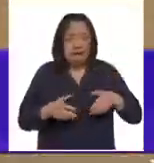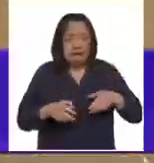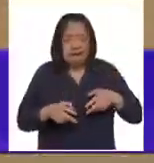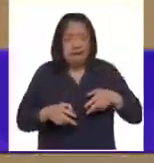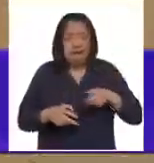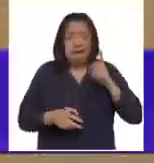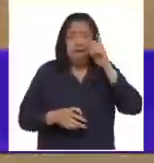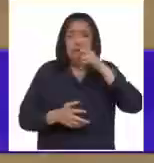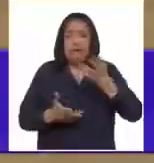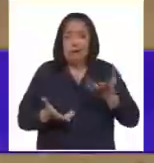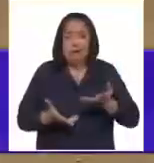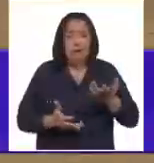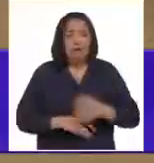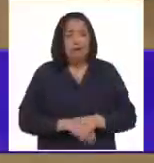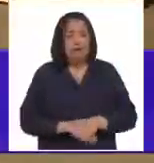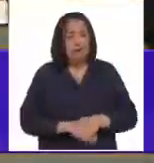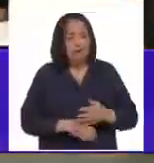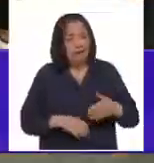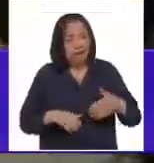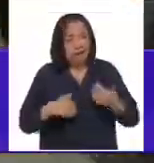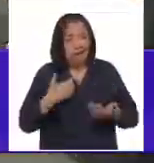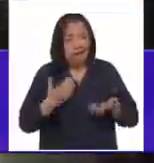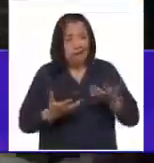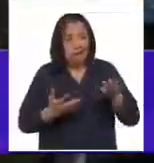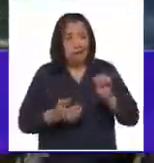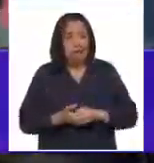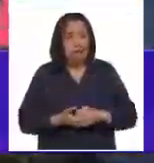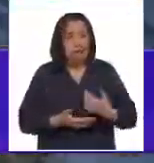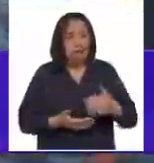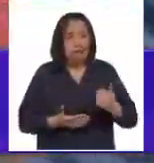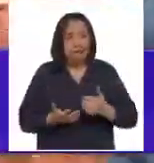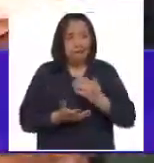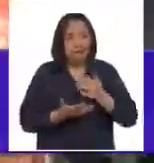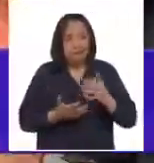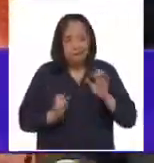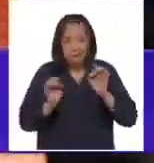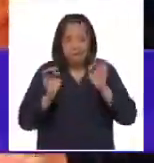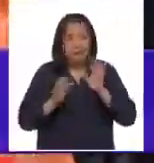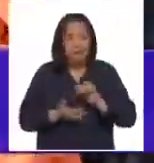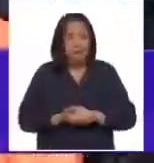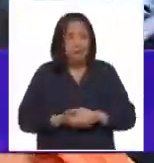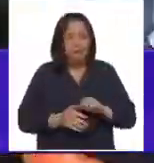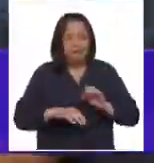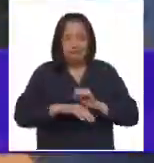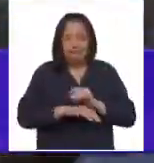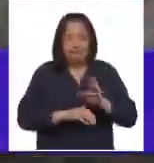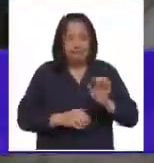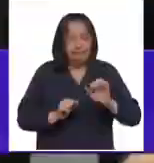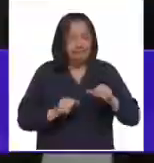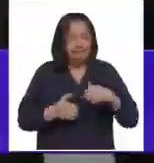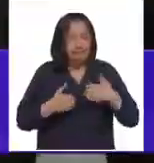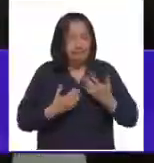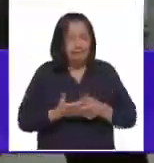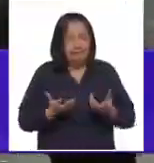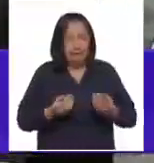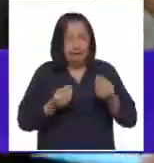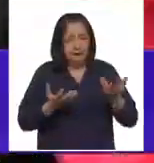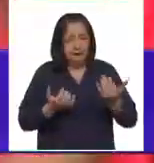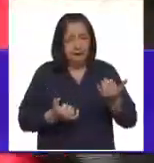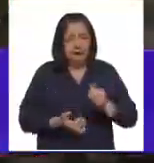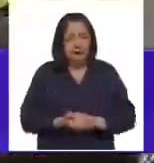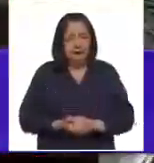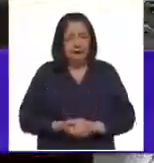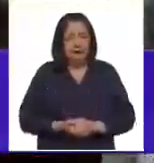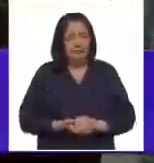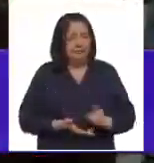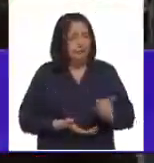el camino, entonces podría generar caos, una tragedia. Recomendaciones que se pueden comenzar a dar en esas